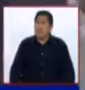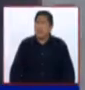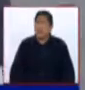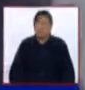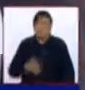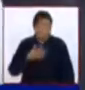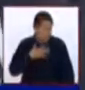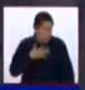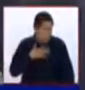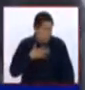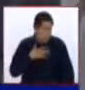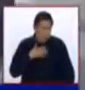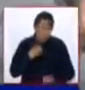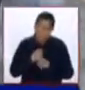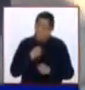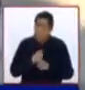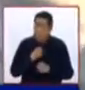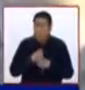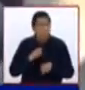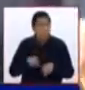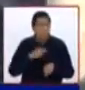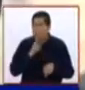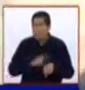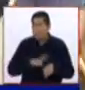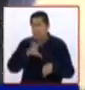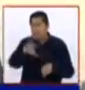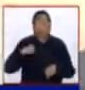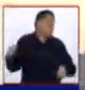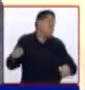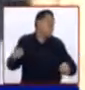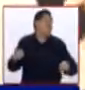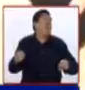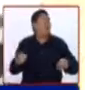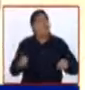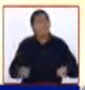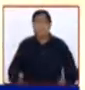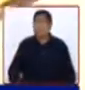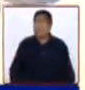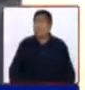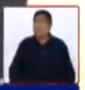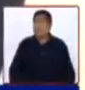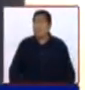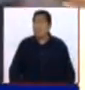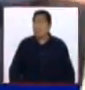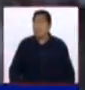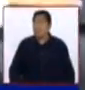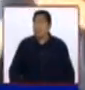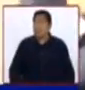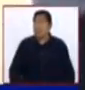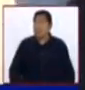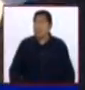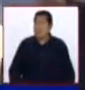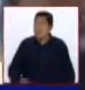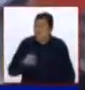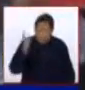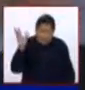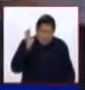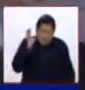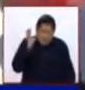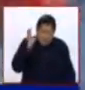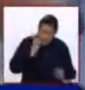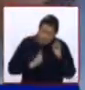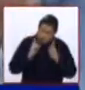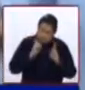Estaba saliendo y estaba yendo al trabajo y me jalaron el bolsón. Y ¿intuyó algo? ¿Escuchó